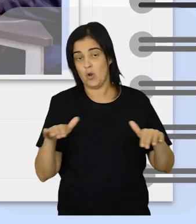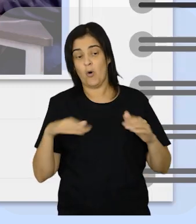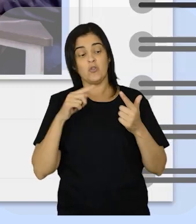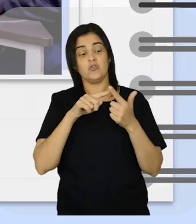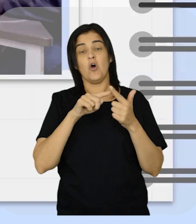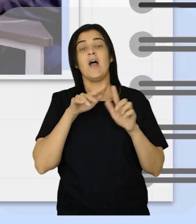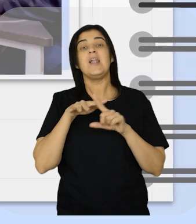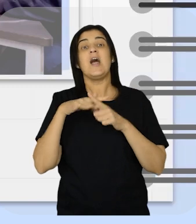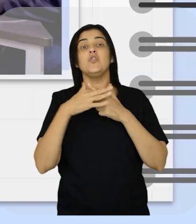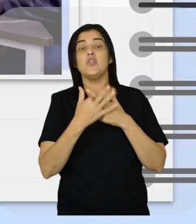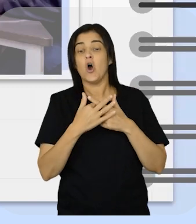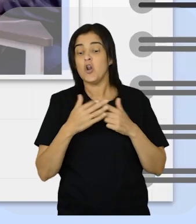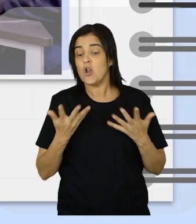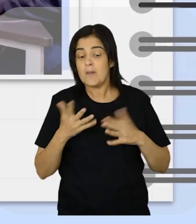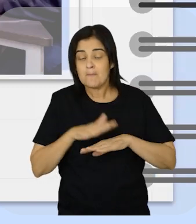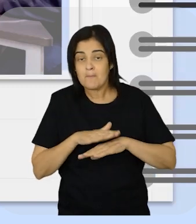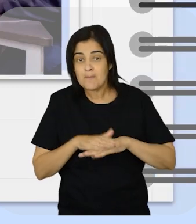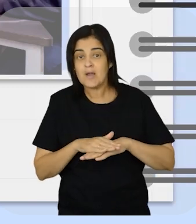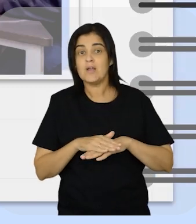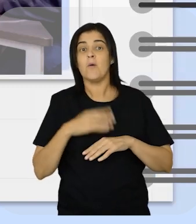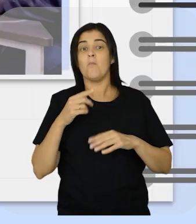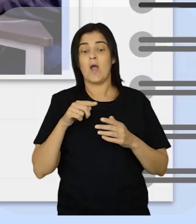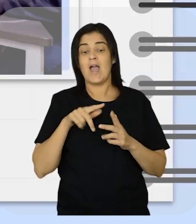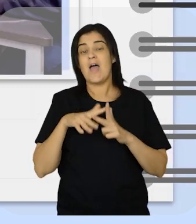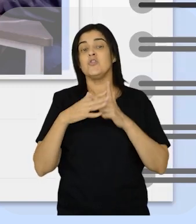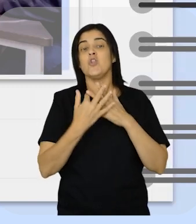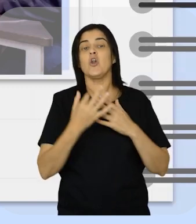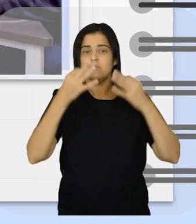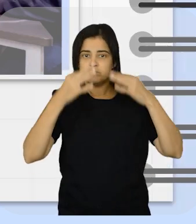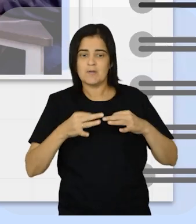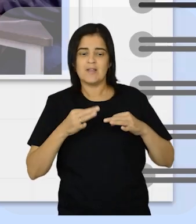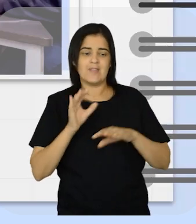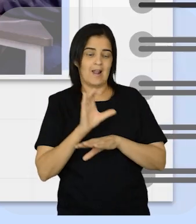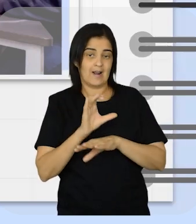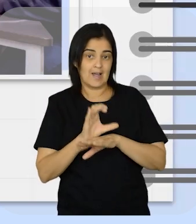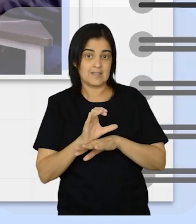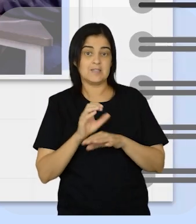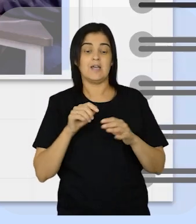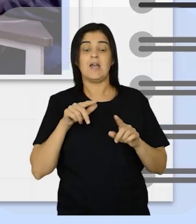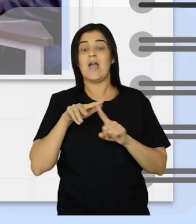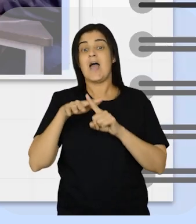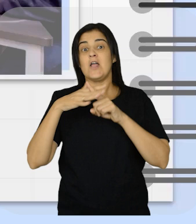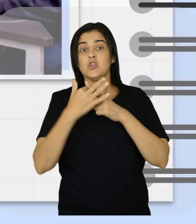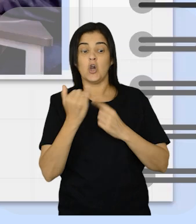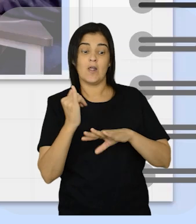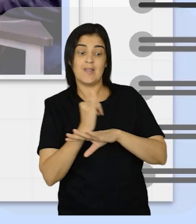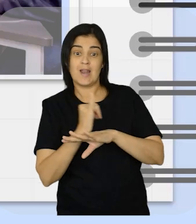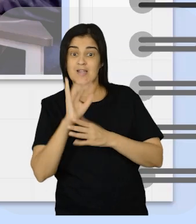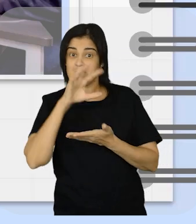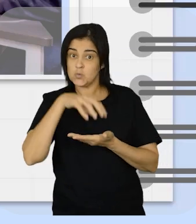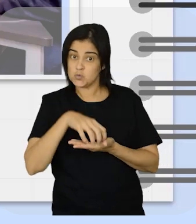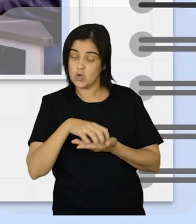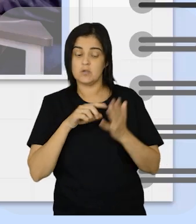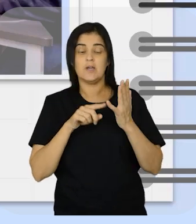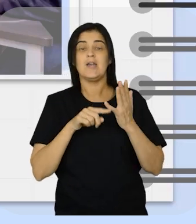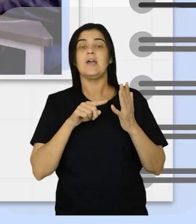entorno inmediato del alumno, el entorno áulico, el entorno institucional y el